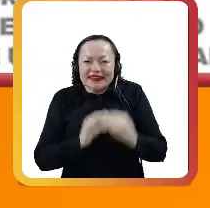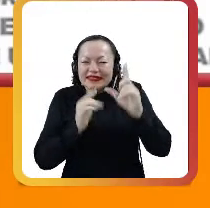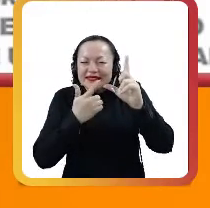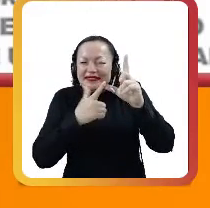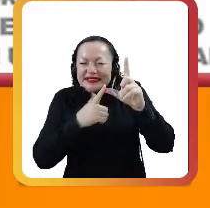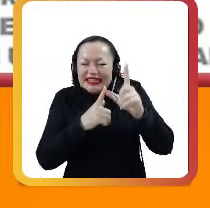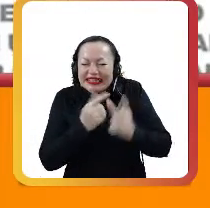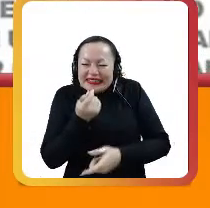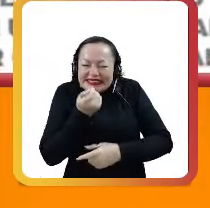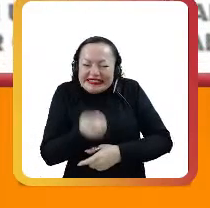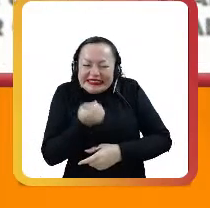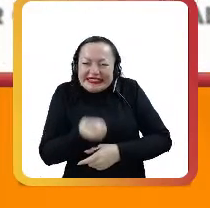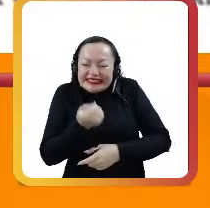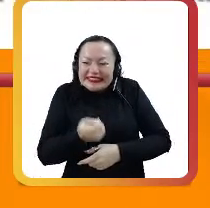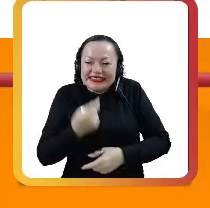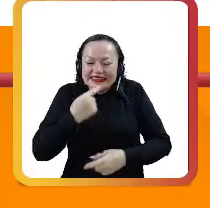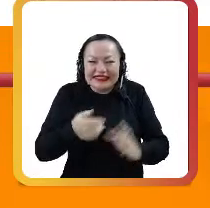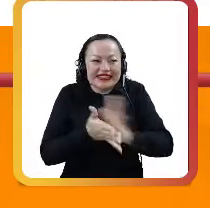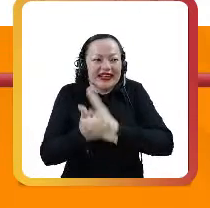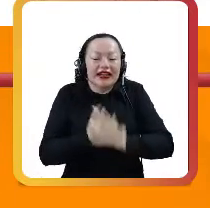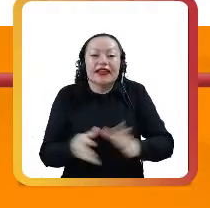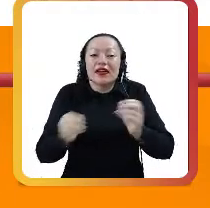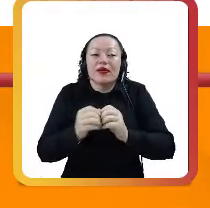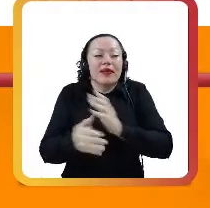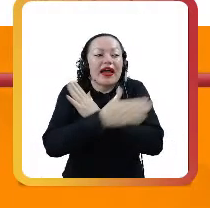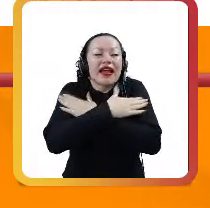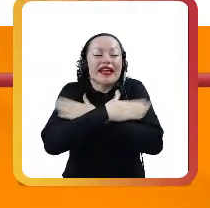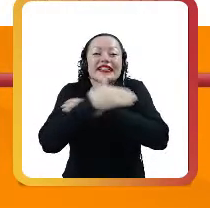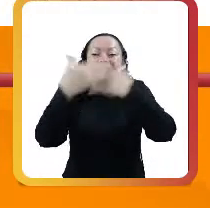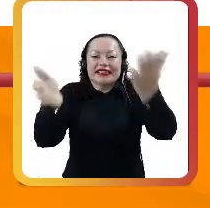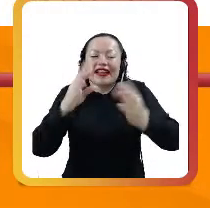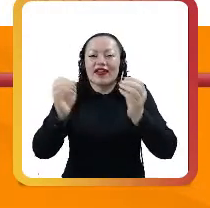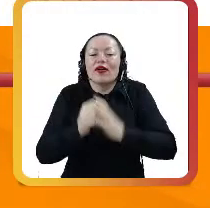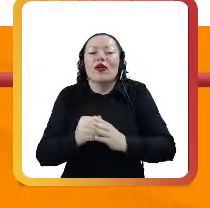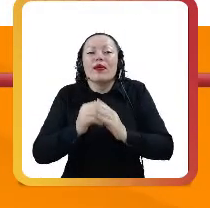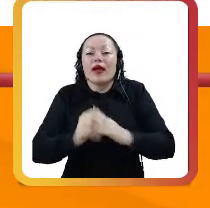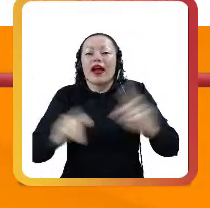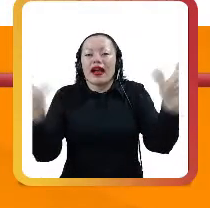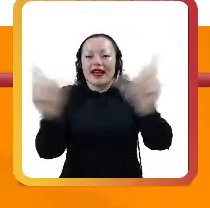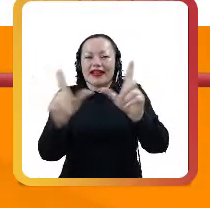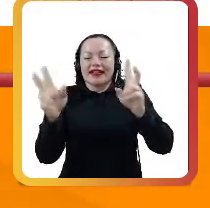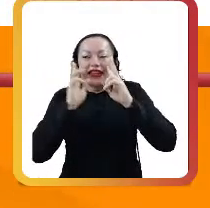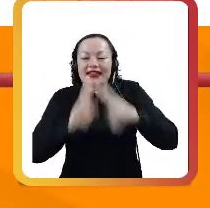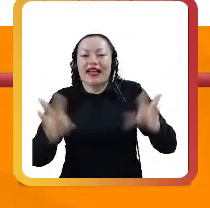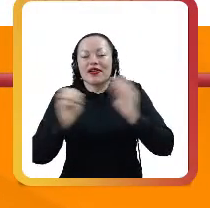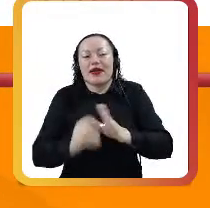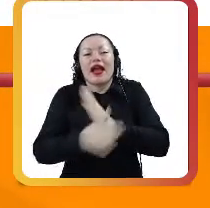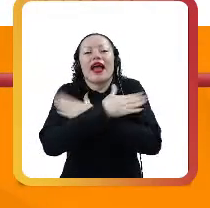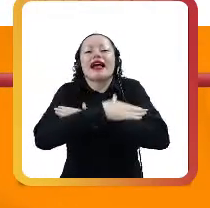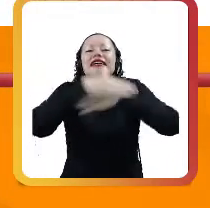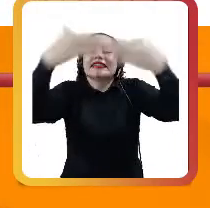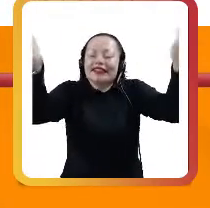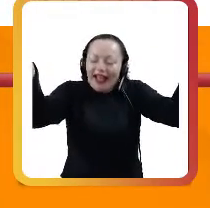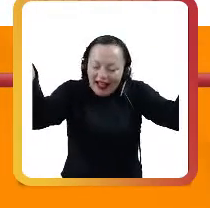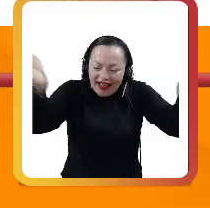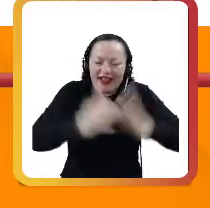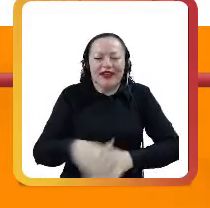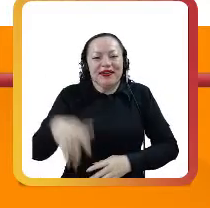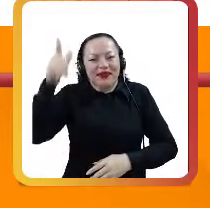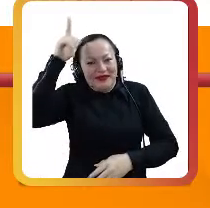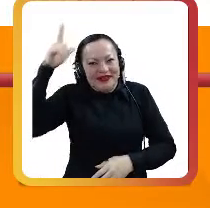Bien. Bueno, dicen por aquí hoy que no nos ha saludado los que estamos al otro lado del televisor, que nos salude Laurita. Salúdalos, Laurita.